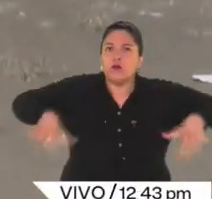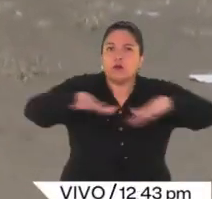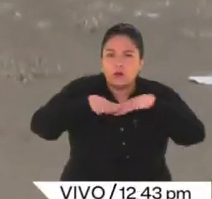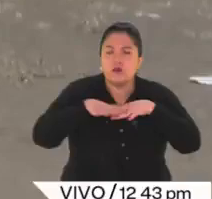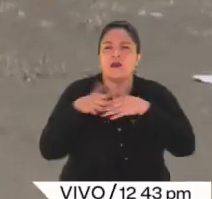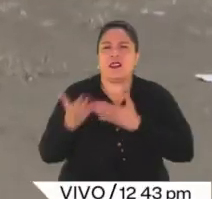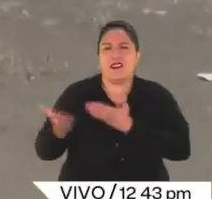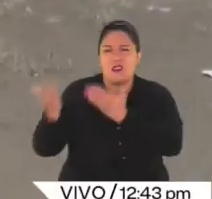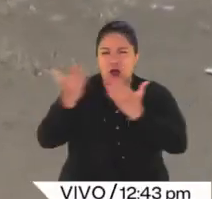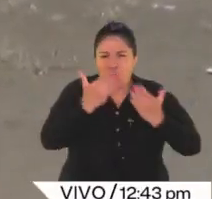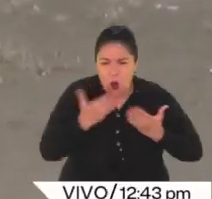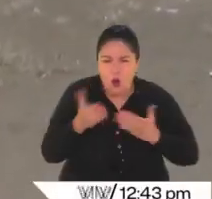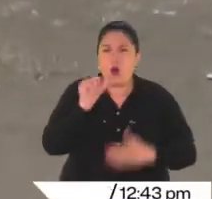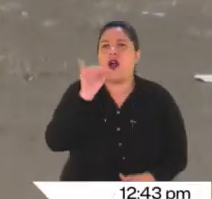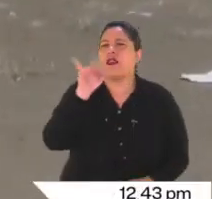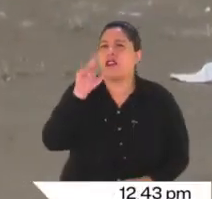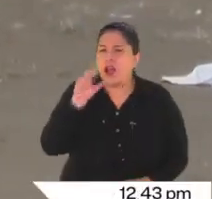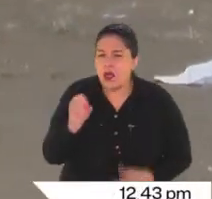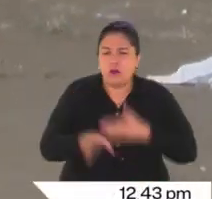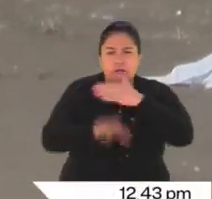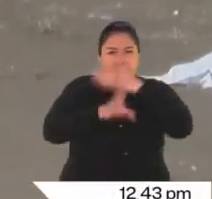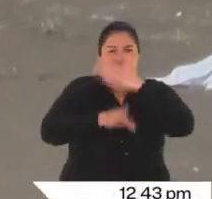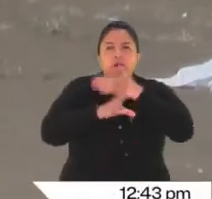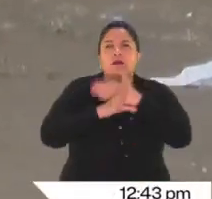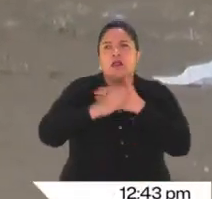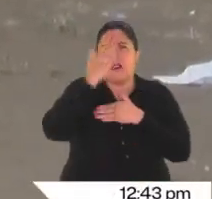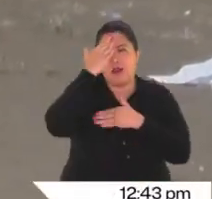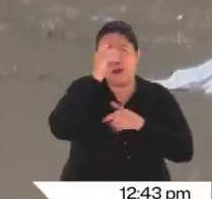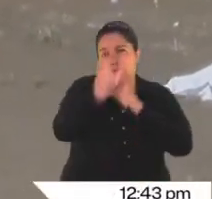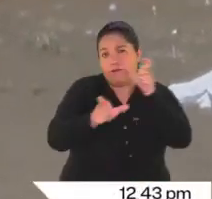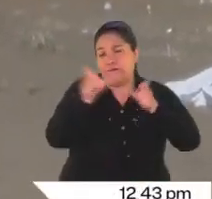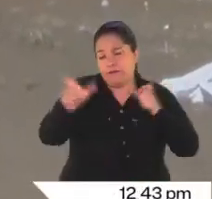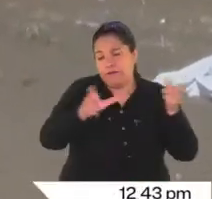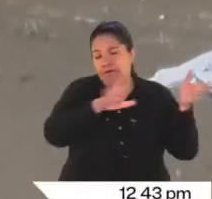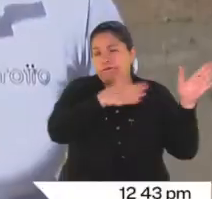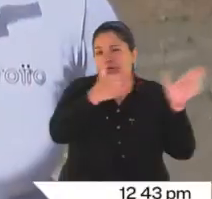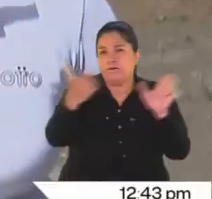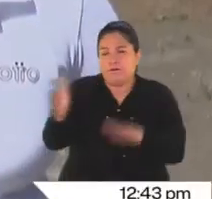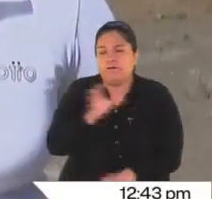Quibdó y a todas las personas que perdieron alguno de sus familiares